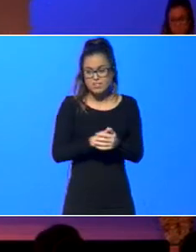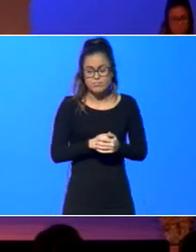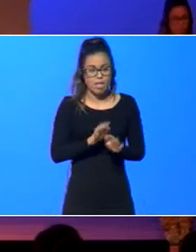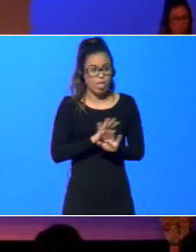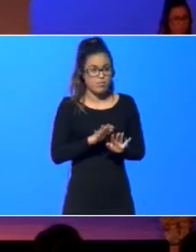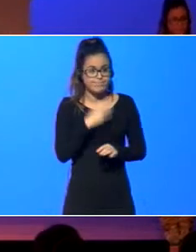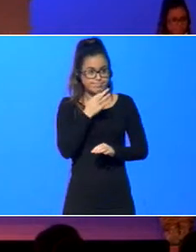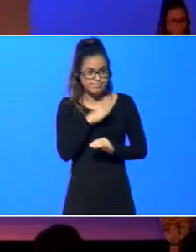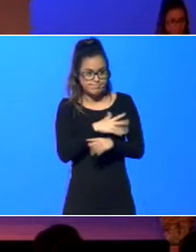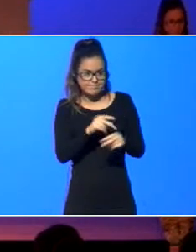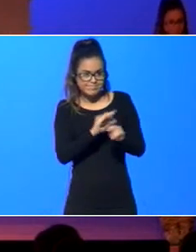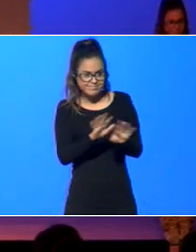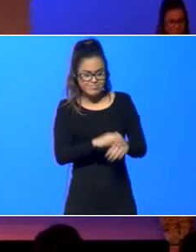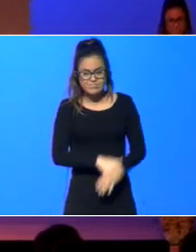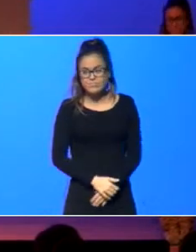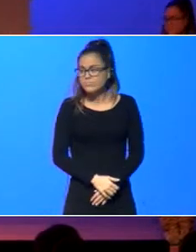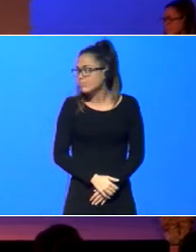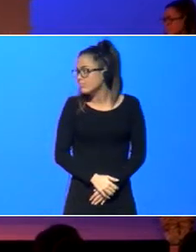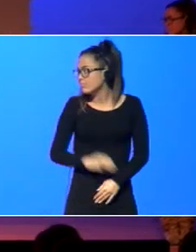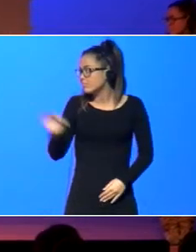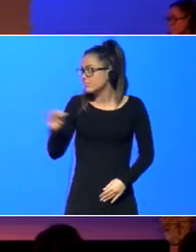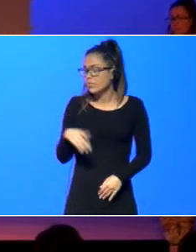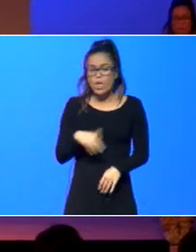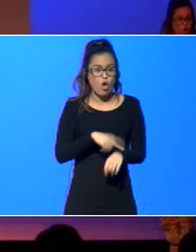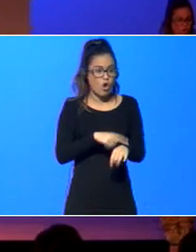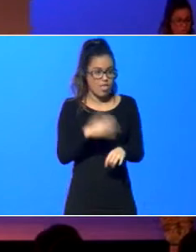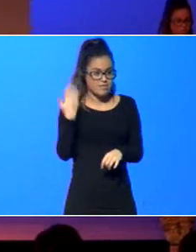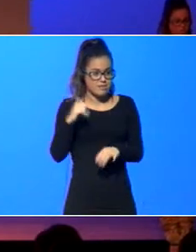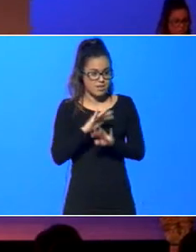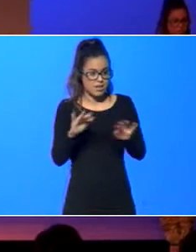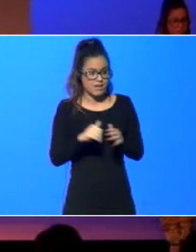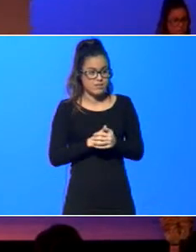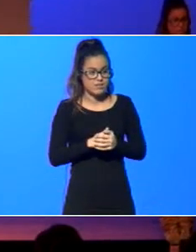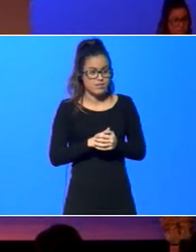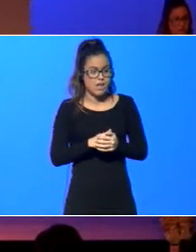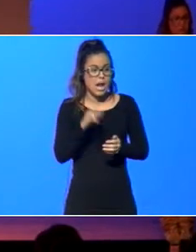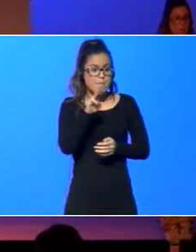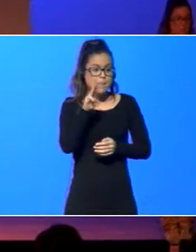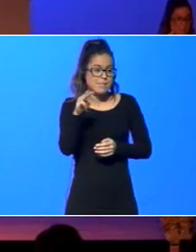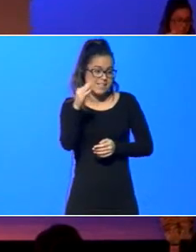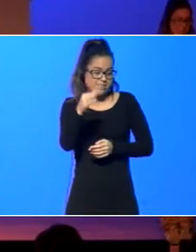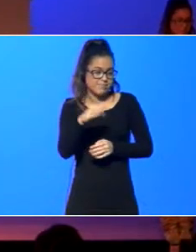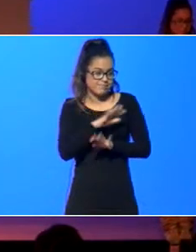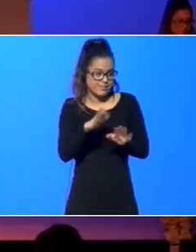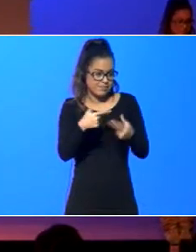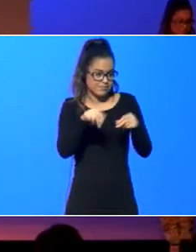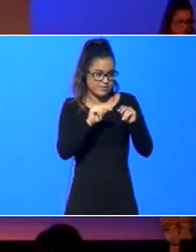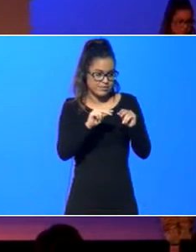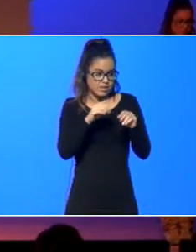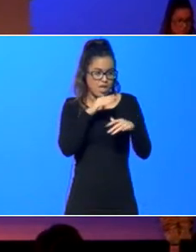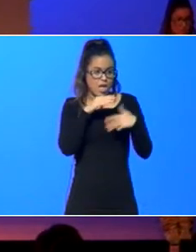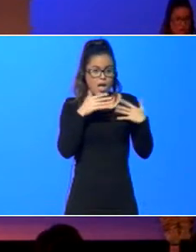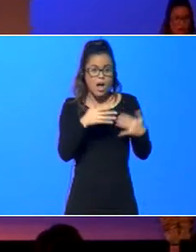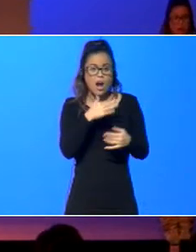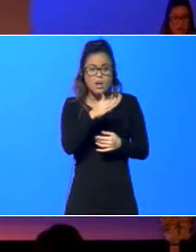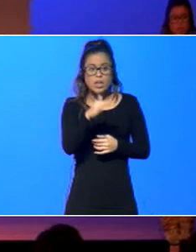pero bueno, ordua dalata ingo dugu, pasau del PPT, eta ingo duguna bakoitzari nik eskatuko